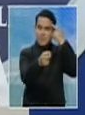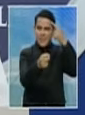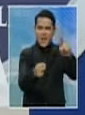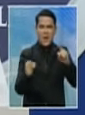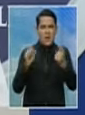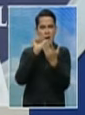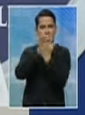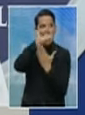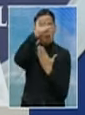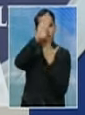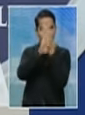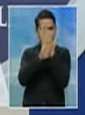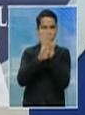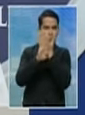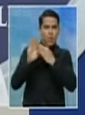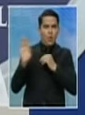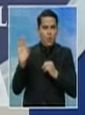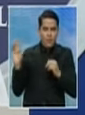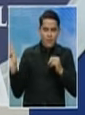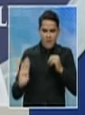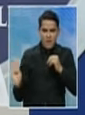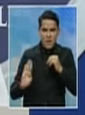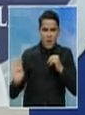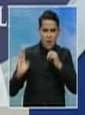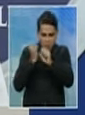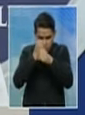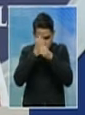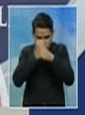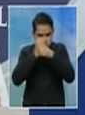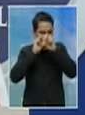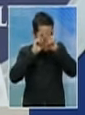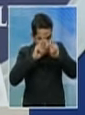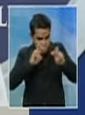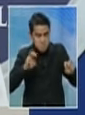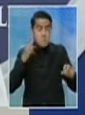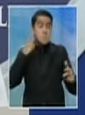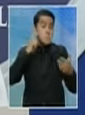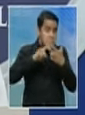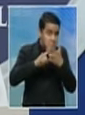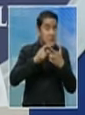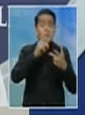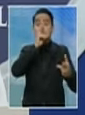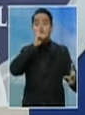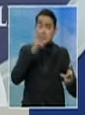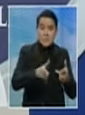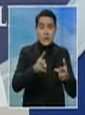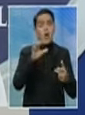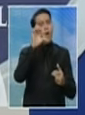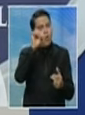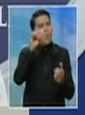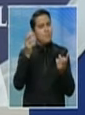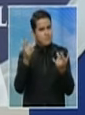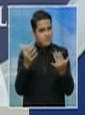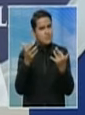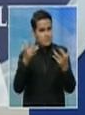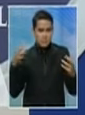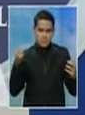Virología para confirmarlos o desvirtuarlos, y se encuentran todos en autoaislamiento domiciliario y